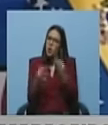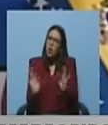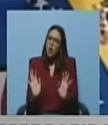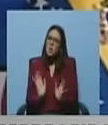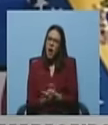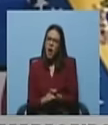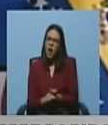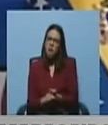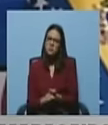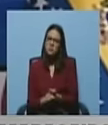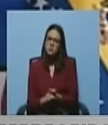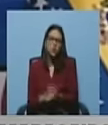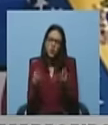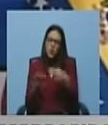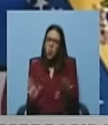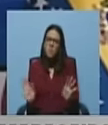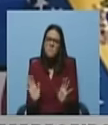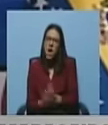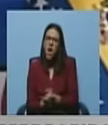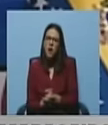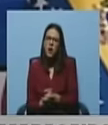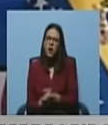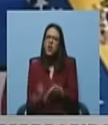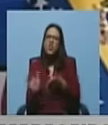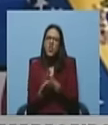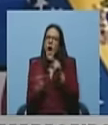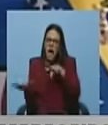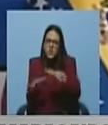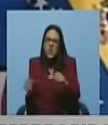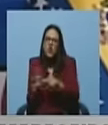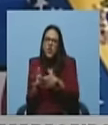normal. Como un hecho donde